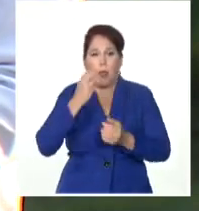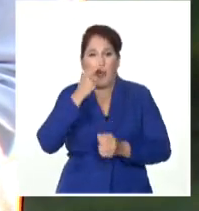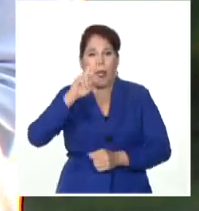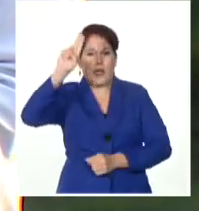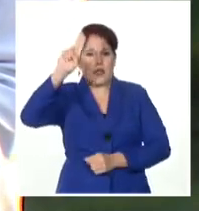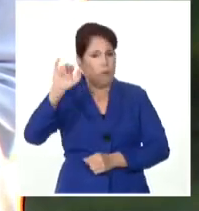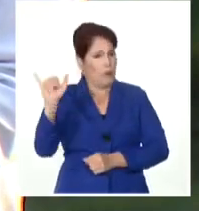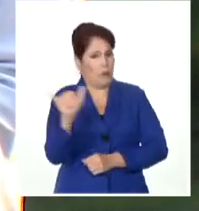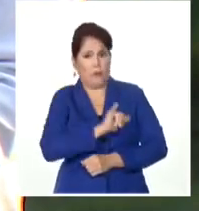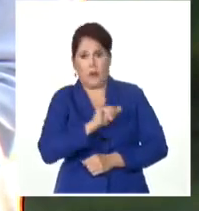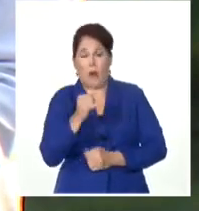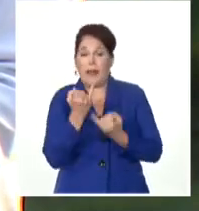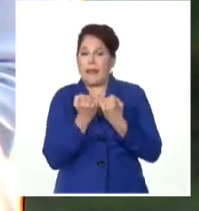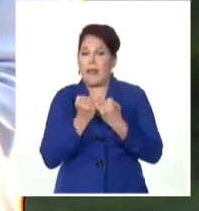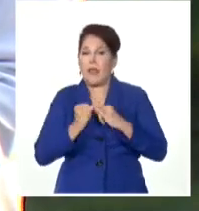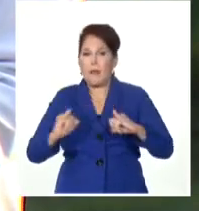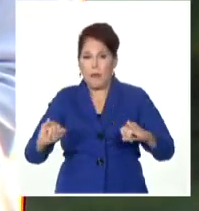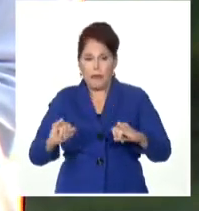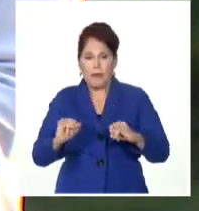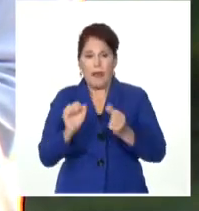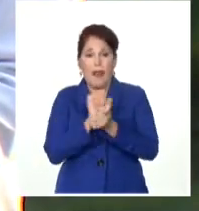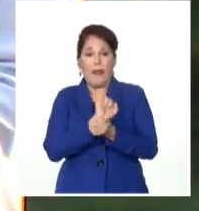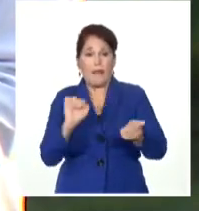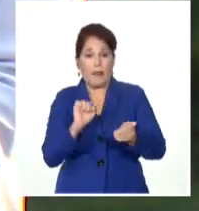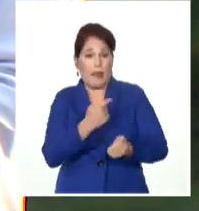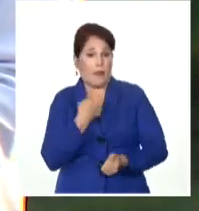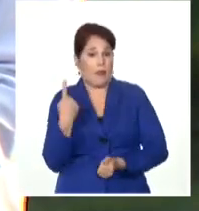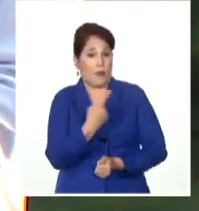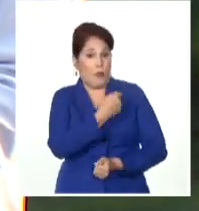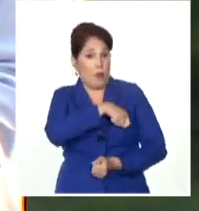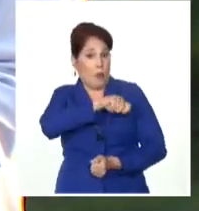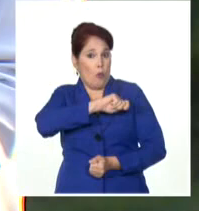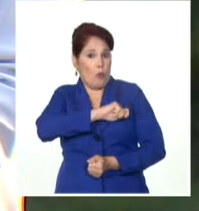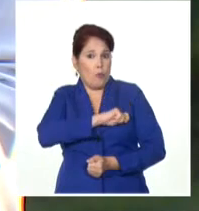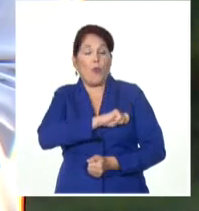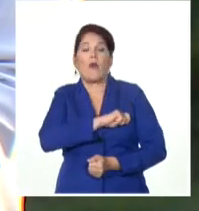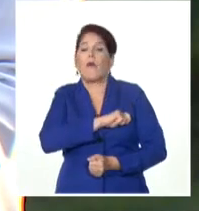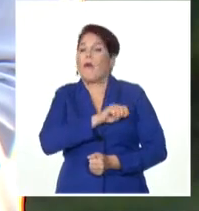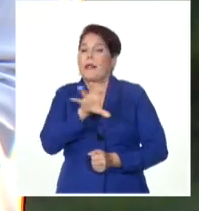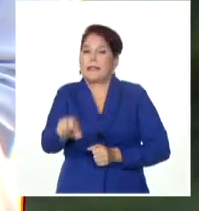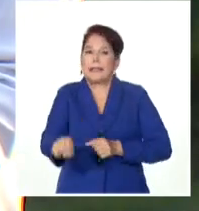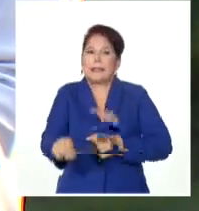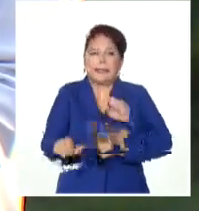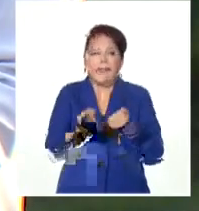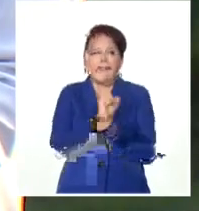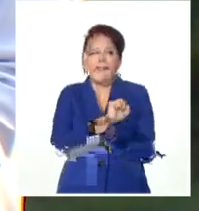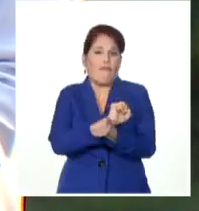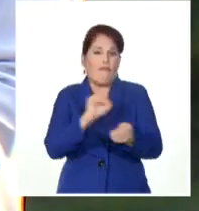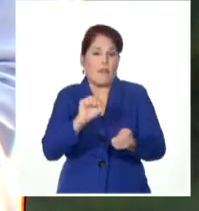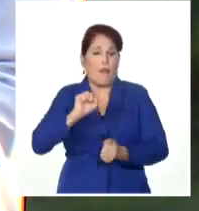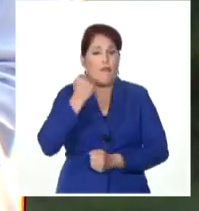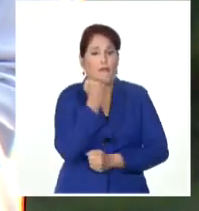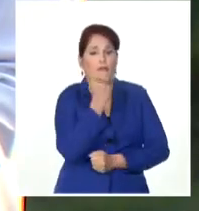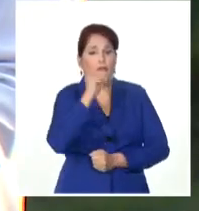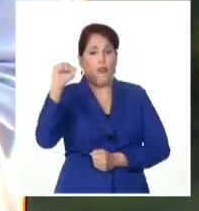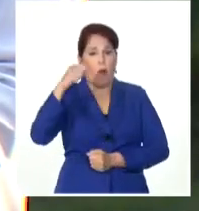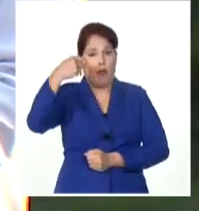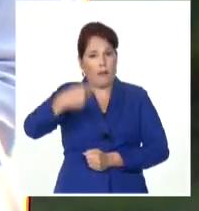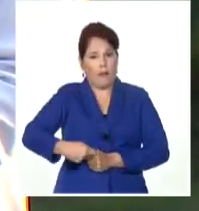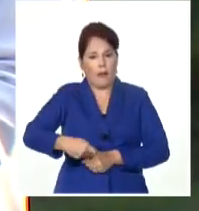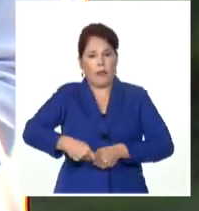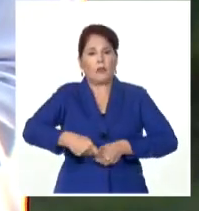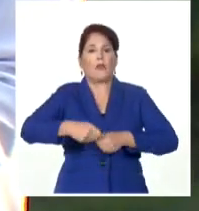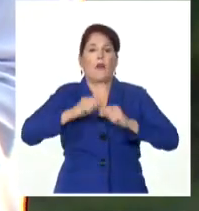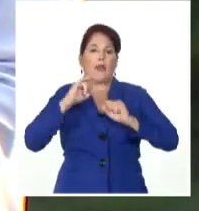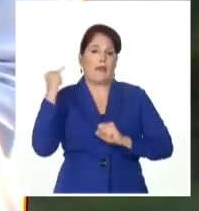neonazismo. La independencia y soberanía de los pueblos es agredida, se violan los principios del derecho